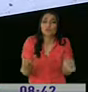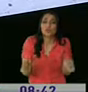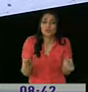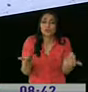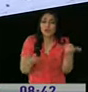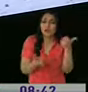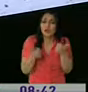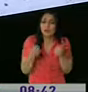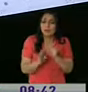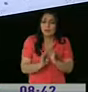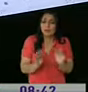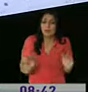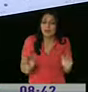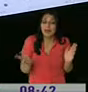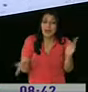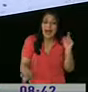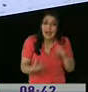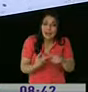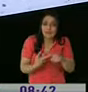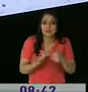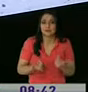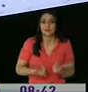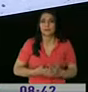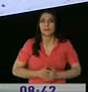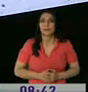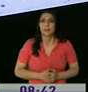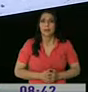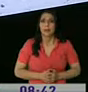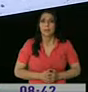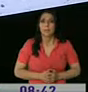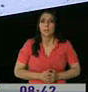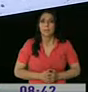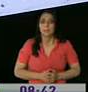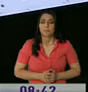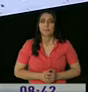tránsito que plantean mientras arreglan el puente? Por favor, Priscila.